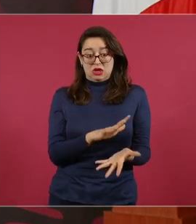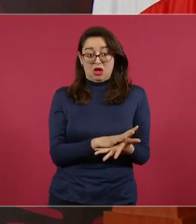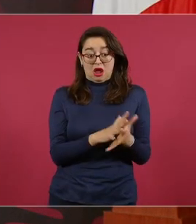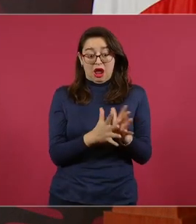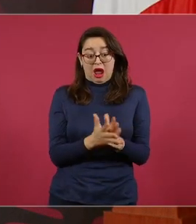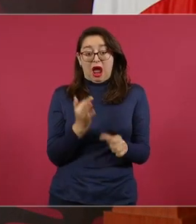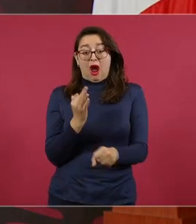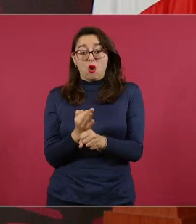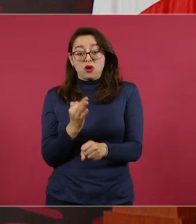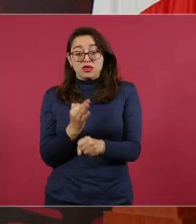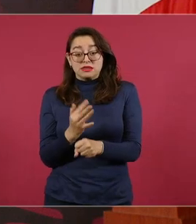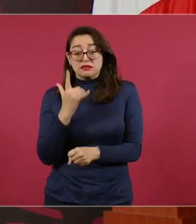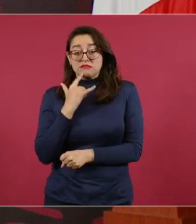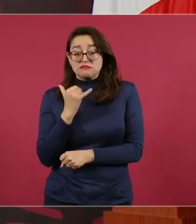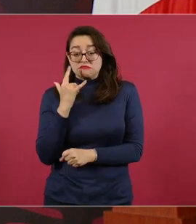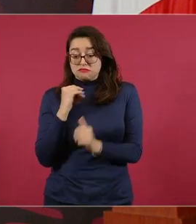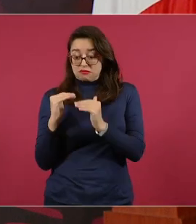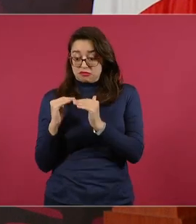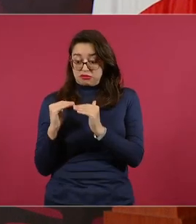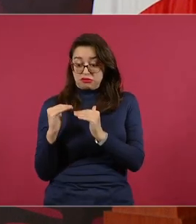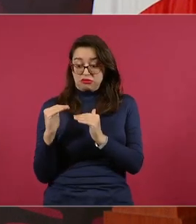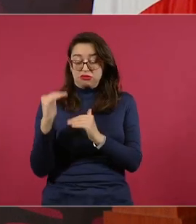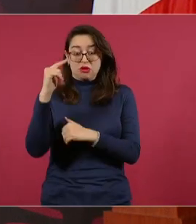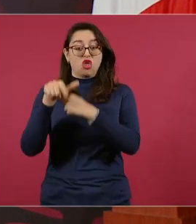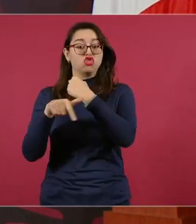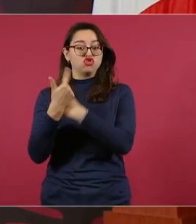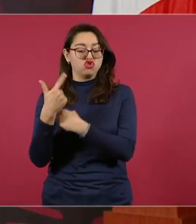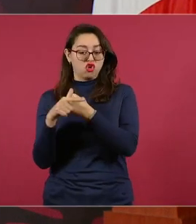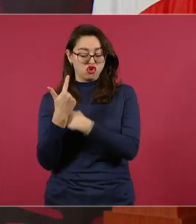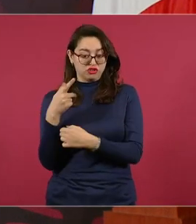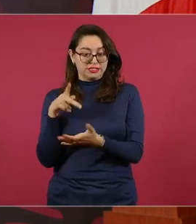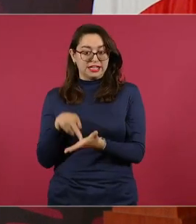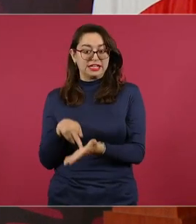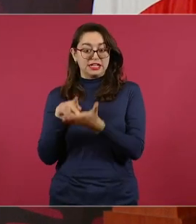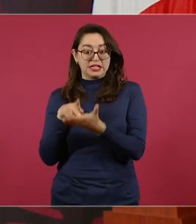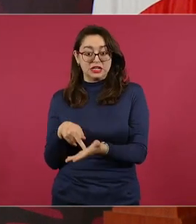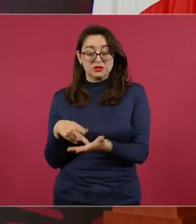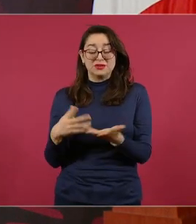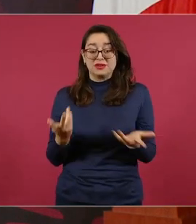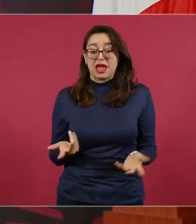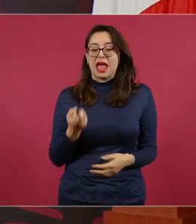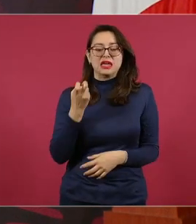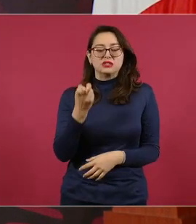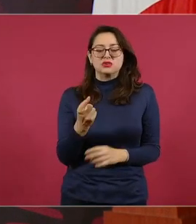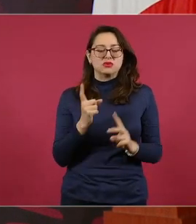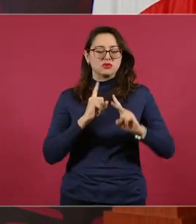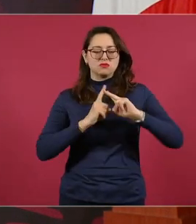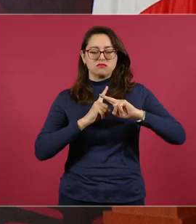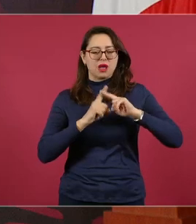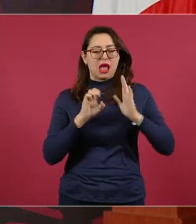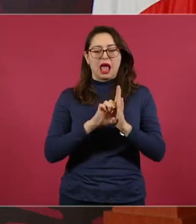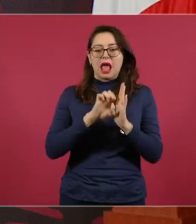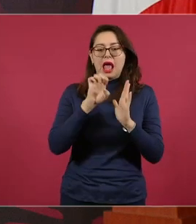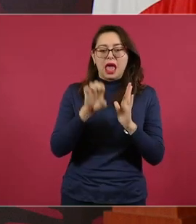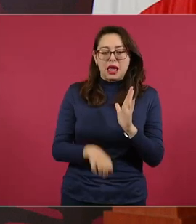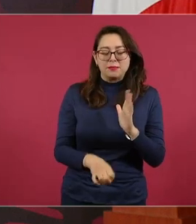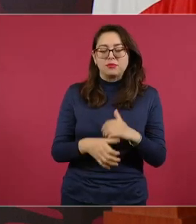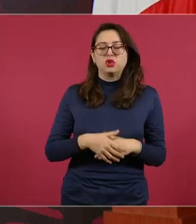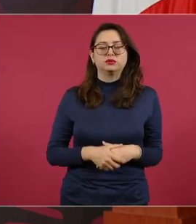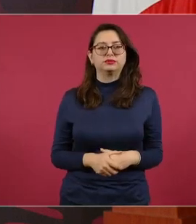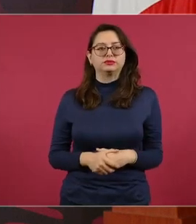Entonces, ¿qué es lo que voy a presentar? Hablo en primera persona